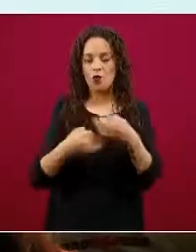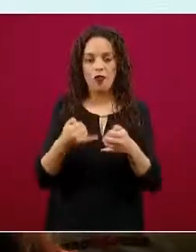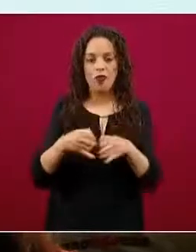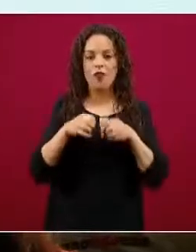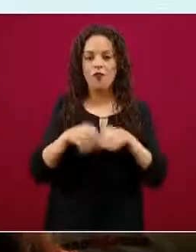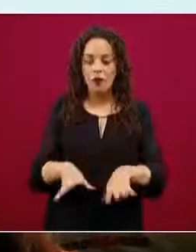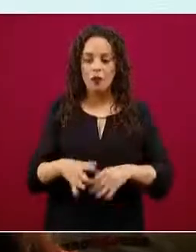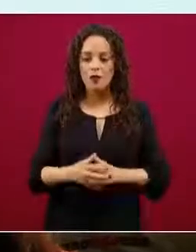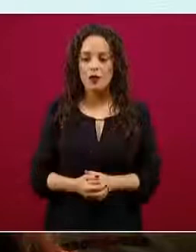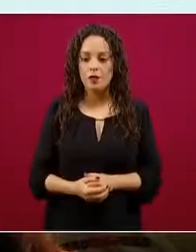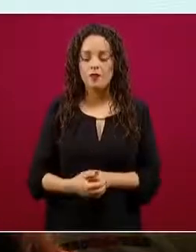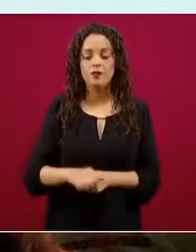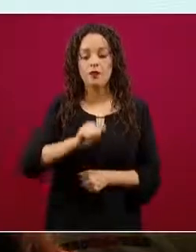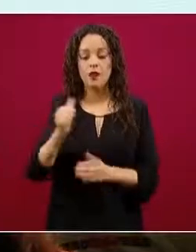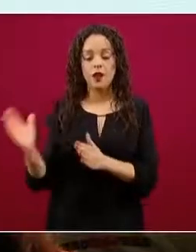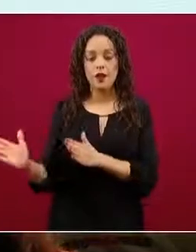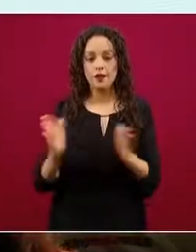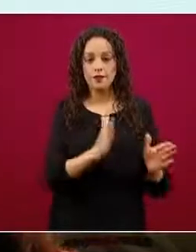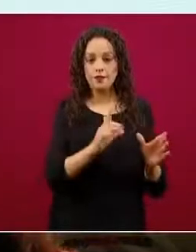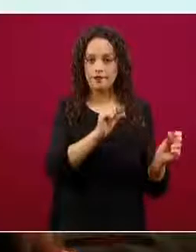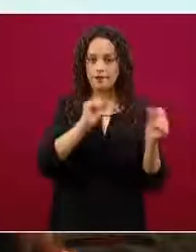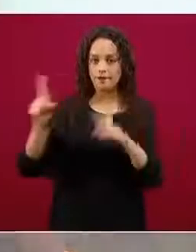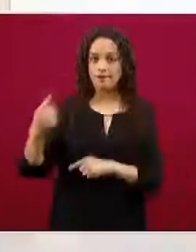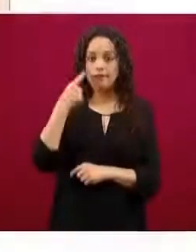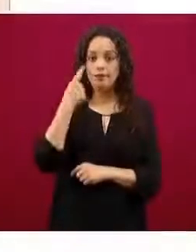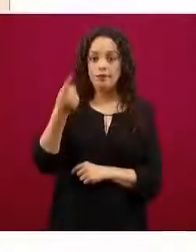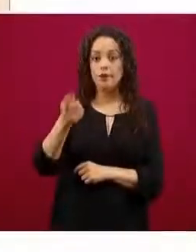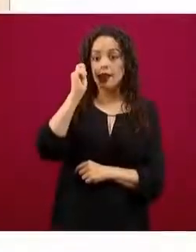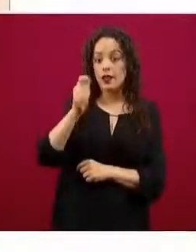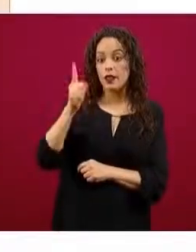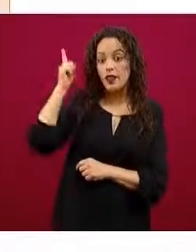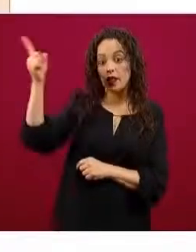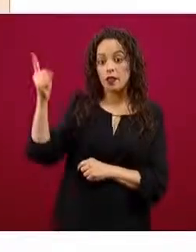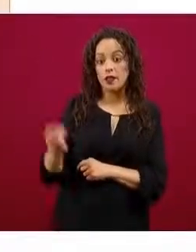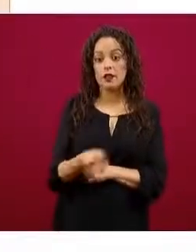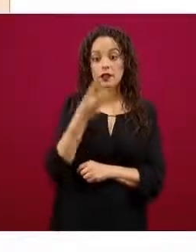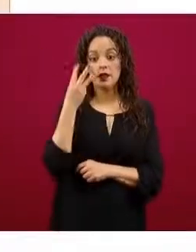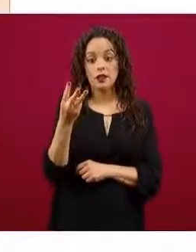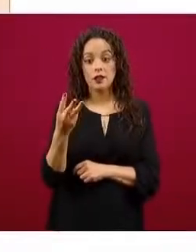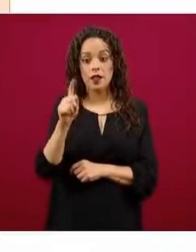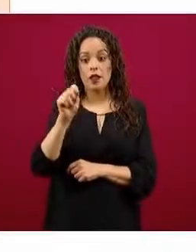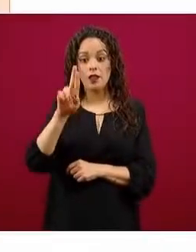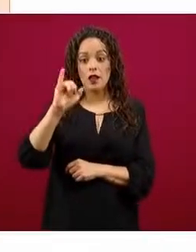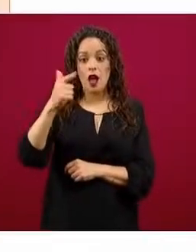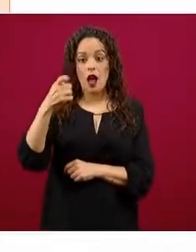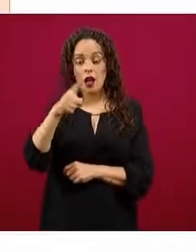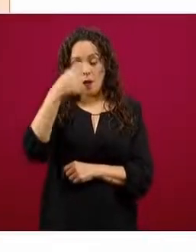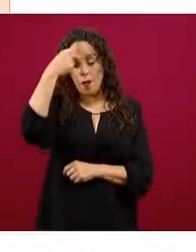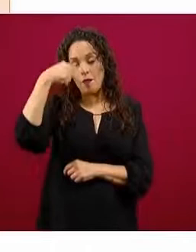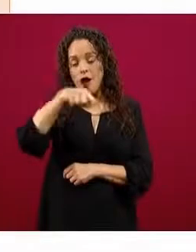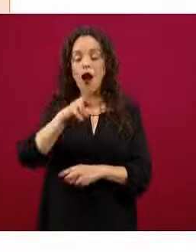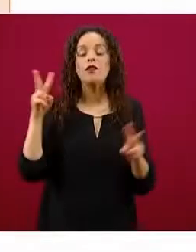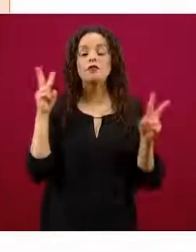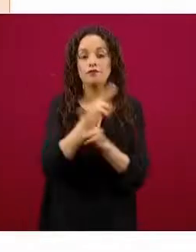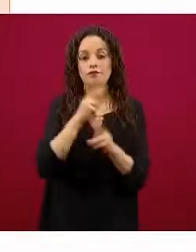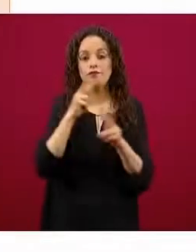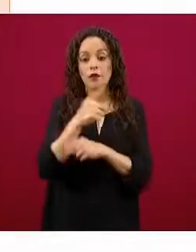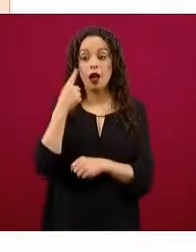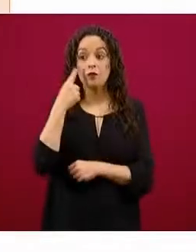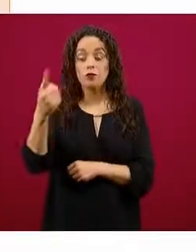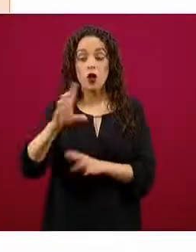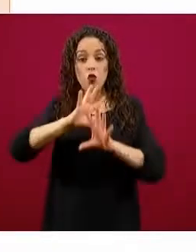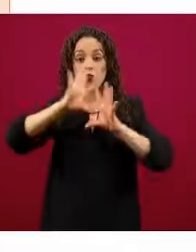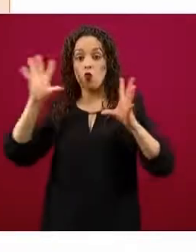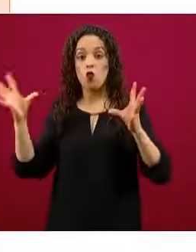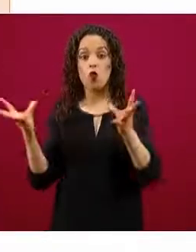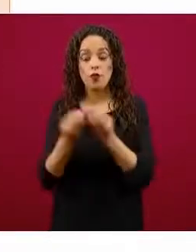esta lámina lo que nos muestra son los pacientes atendidos en los triajes respiratorios. La línea azul lo que nos muestra es el total de pacientes atendidos